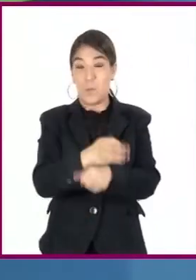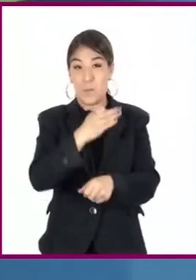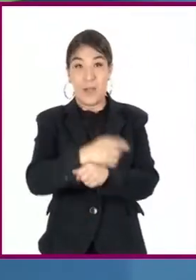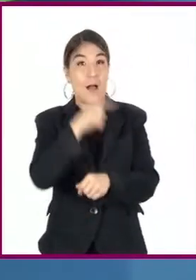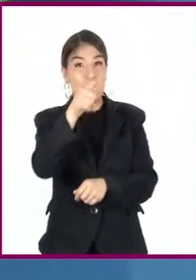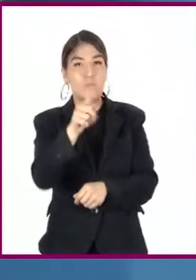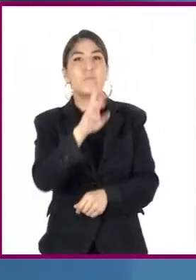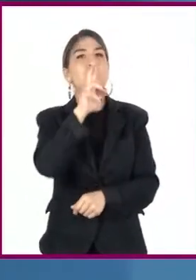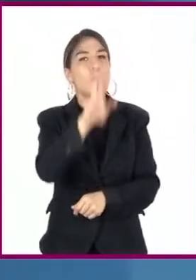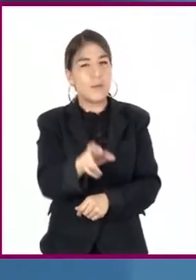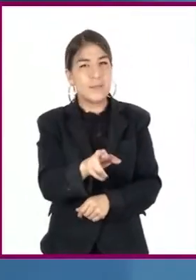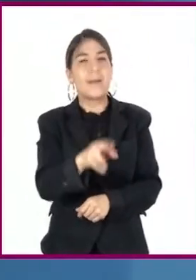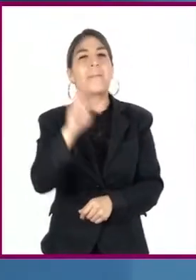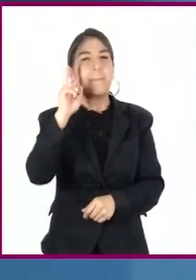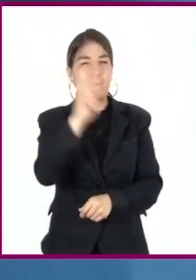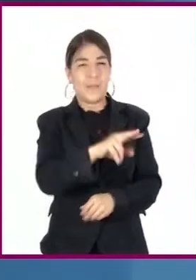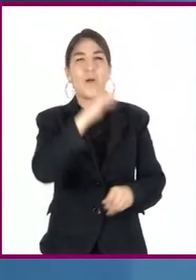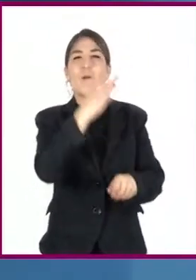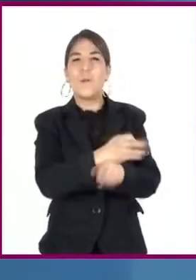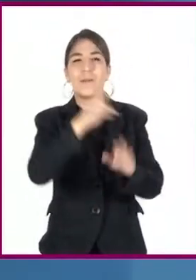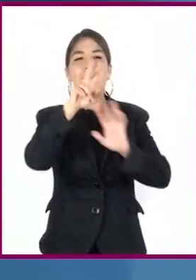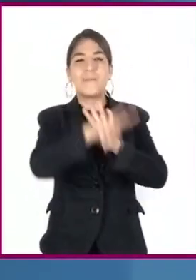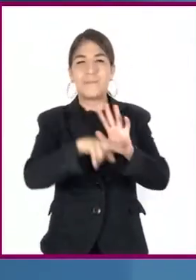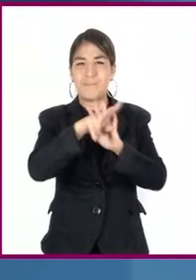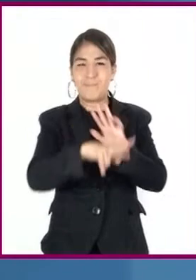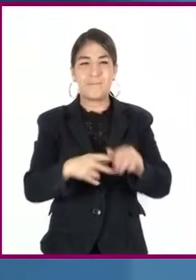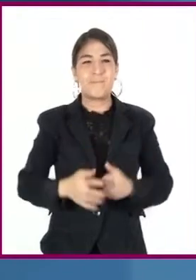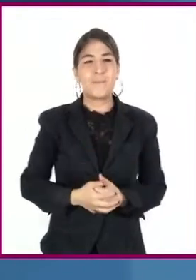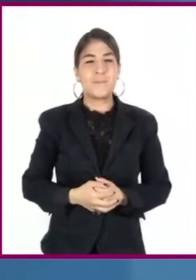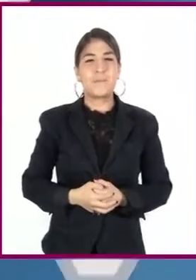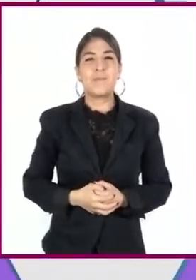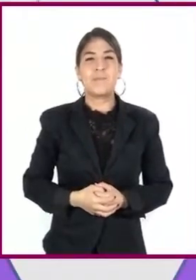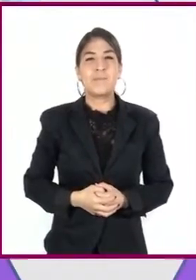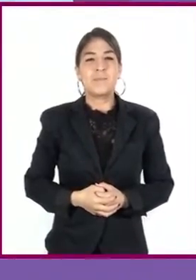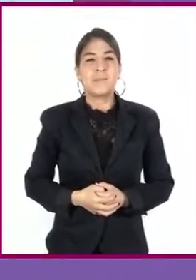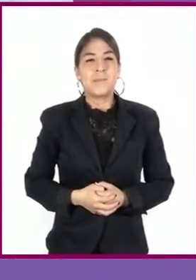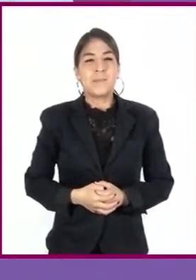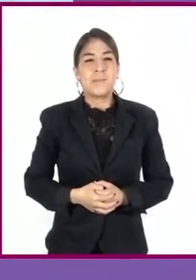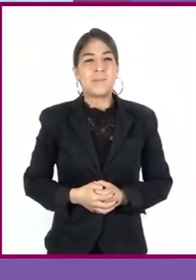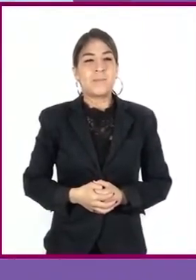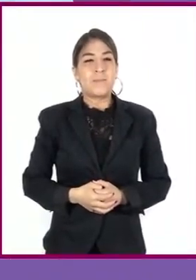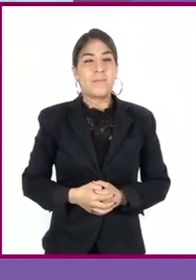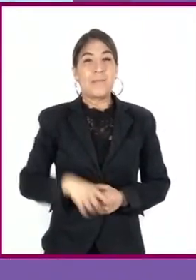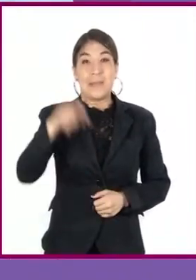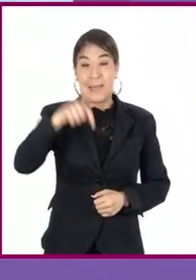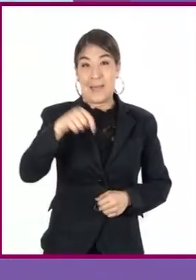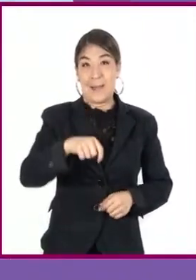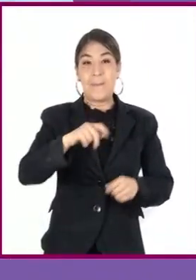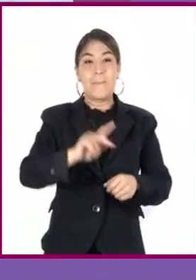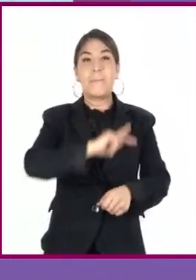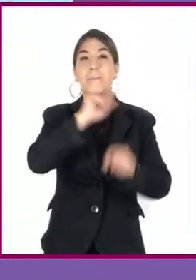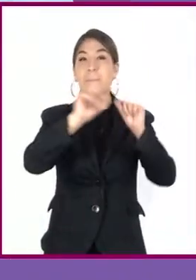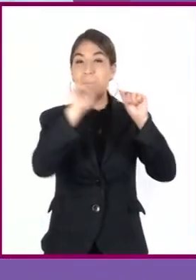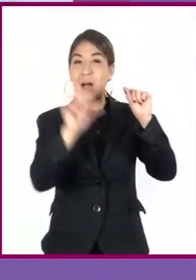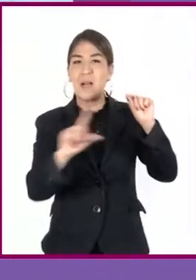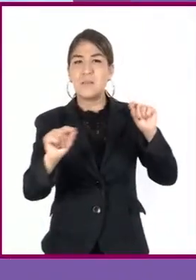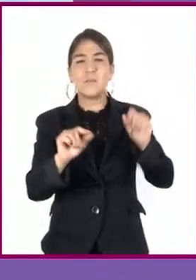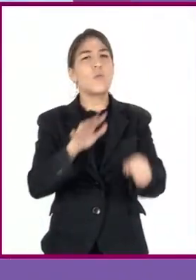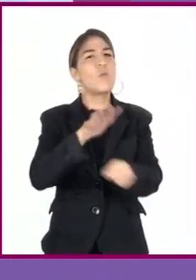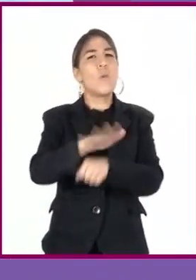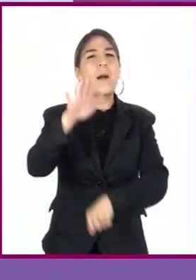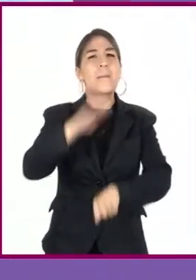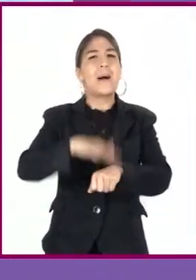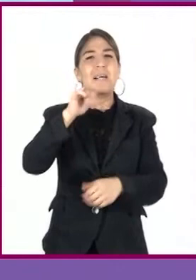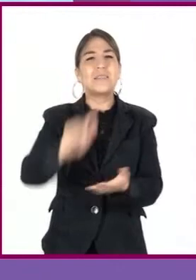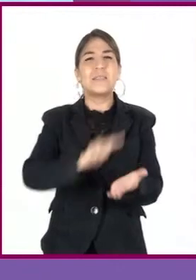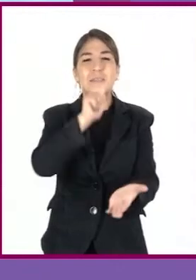a esa pregunta, veamos y escuchemos el siguiente video. En nuestro país, la ley más importante en